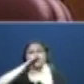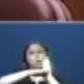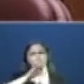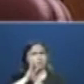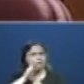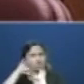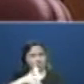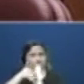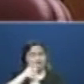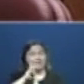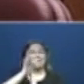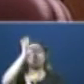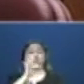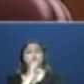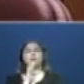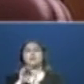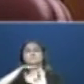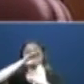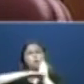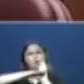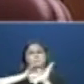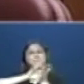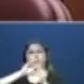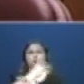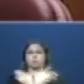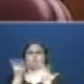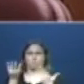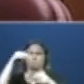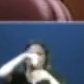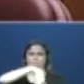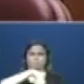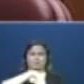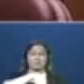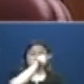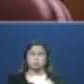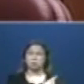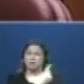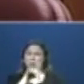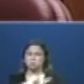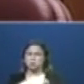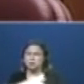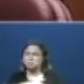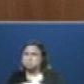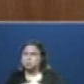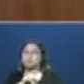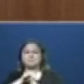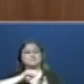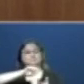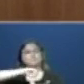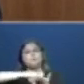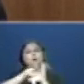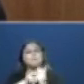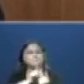otros hasta un total de 19 Cada ciudadano en situación de vulnerabilidad dispondrá de un programa de intervención personalizado que podrá